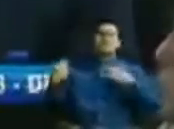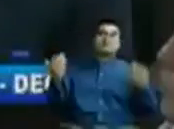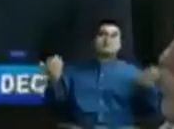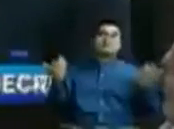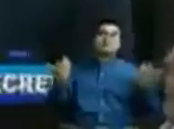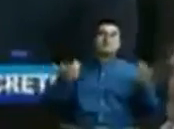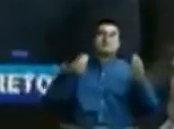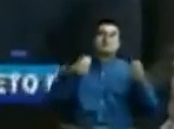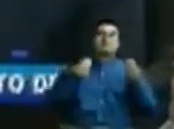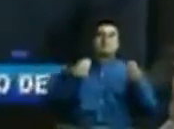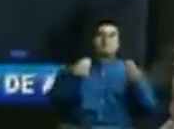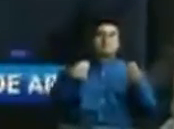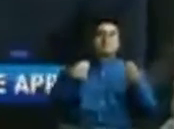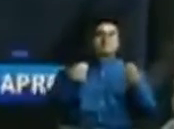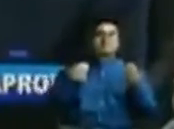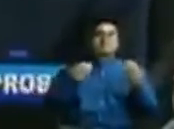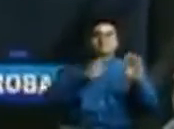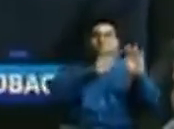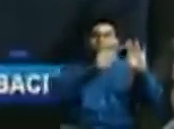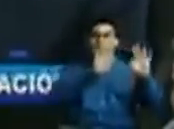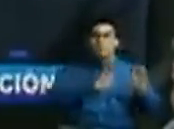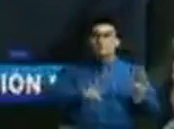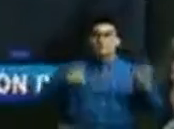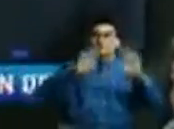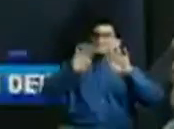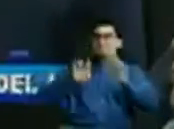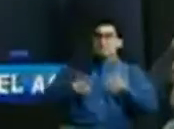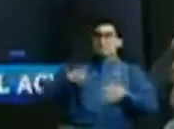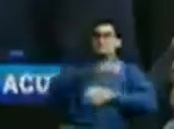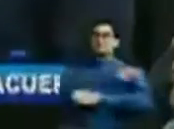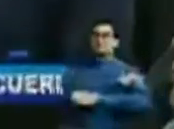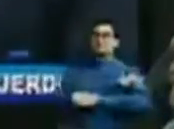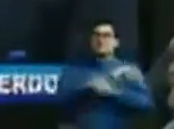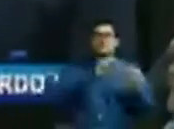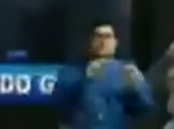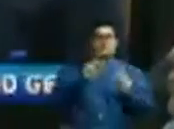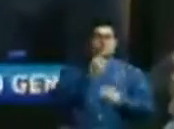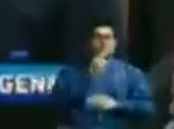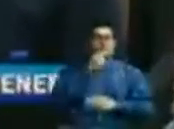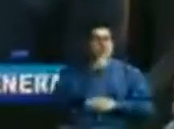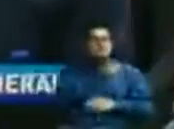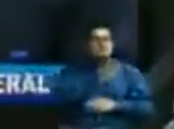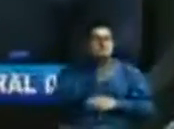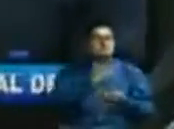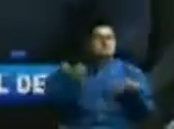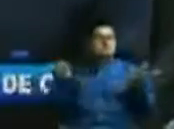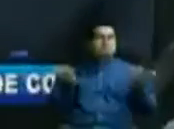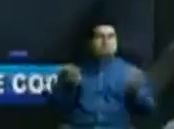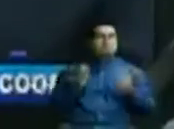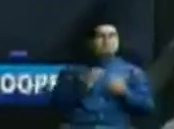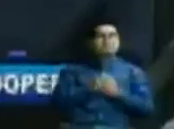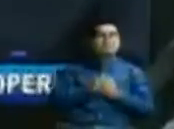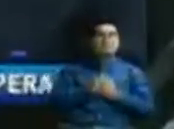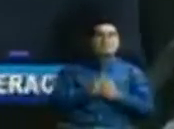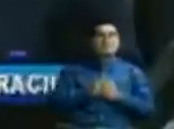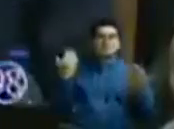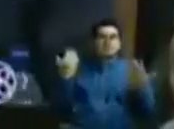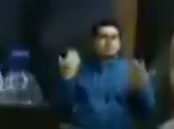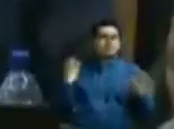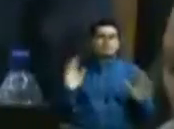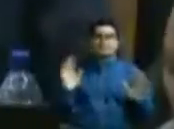la mayoría fueron mujeres. Y nadie dice, esta boca es mía, sobre ese